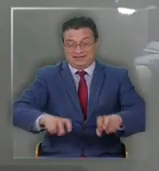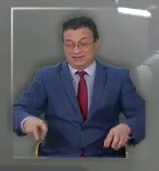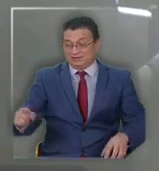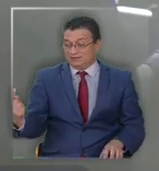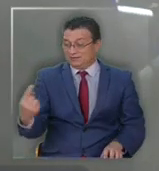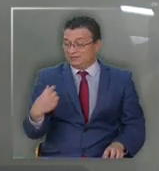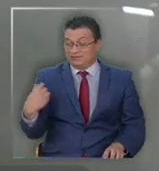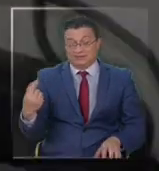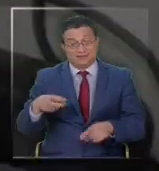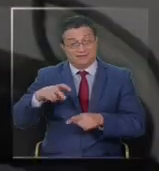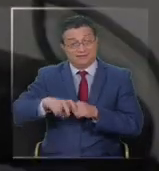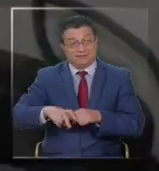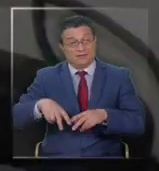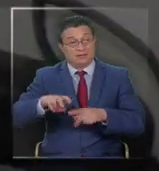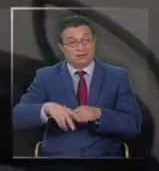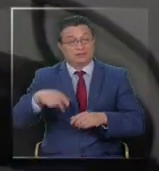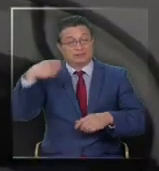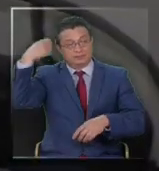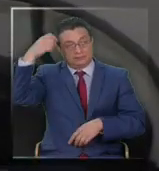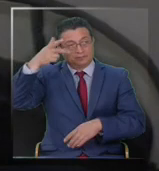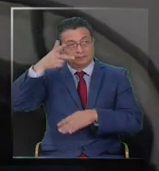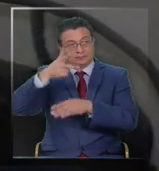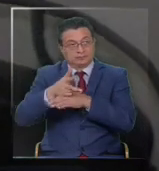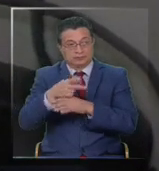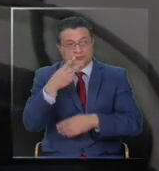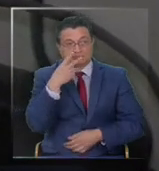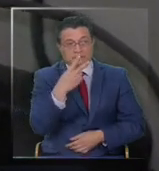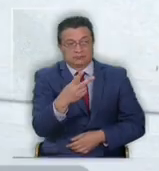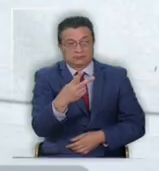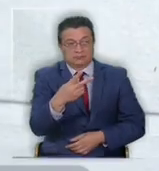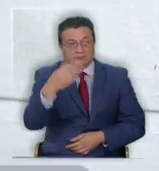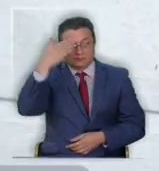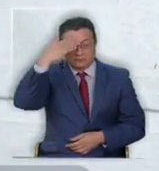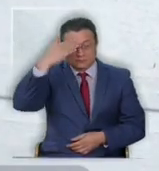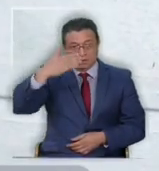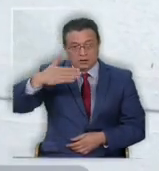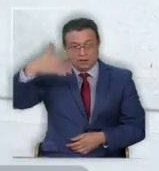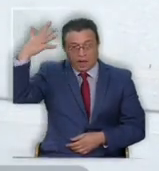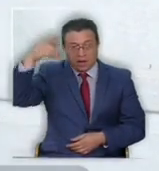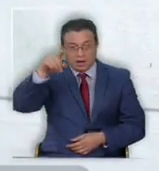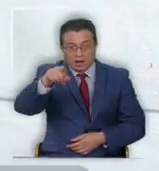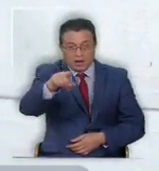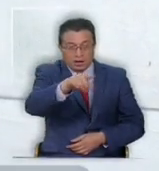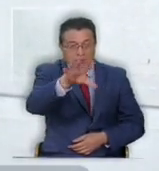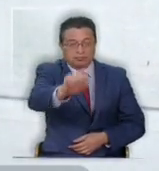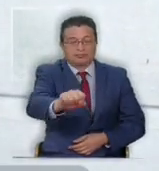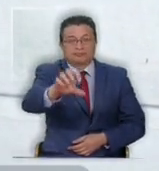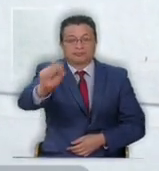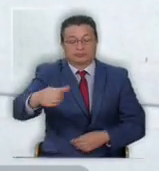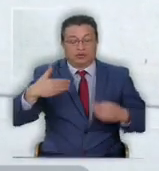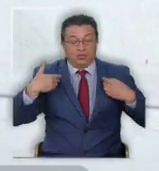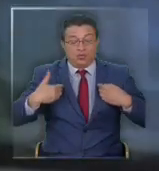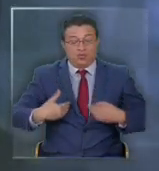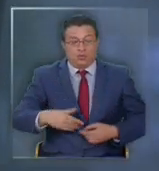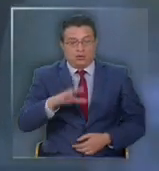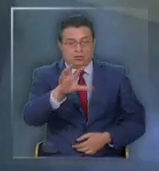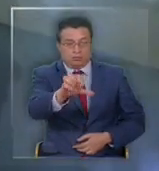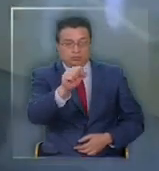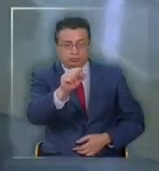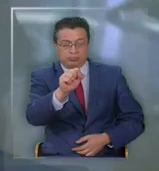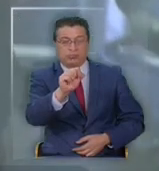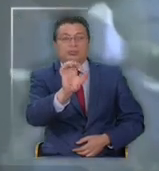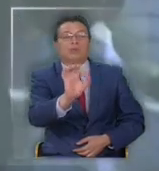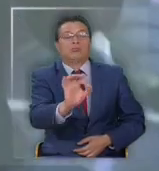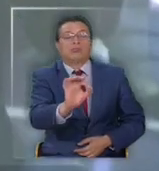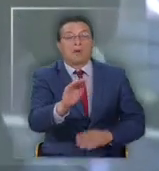tenemos acondicionados y la cámara va a arrojar los que tienen una elevación de la temperatura corporal por sobre el promedio